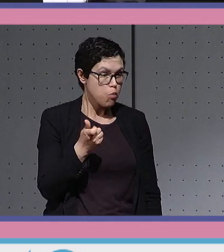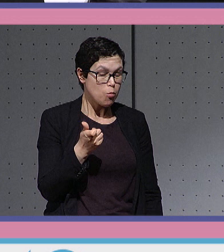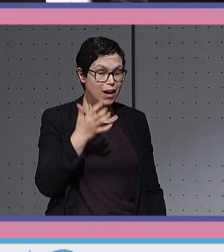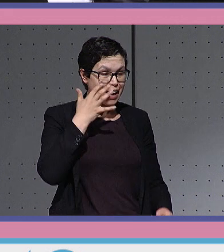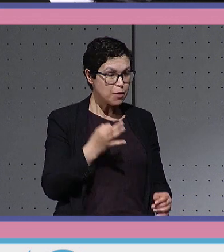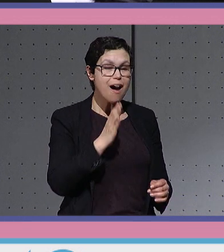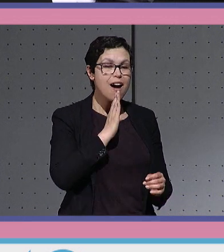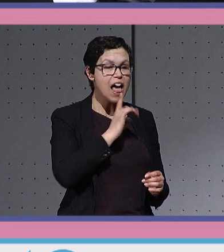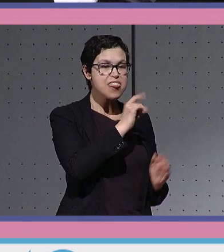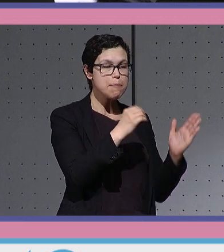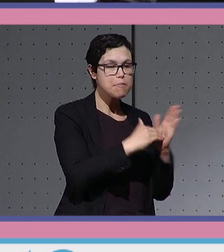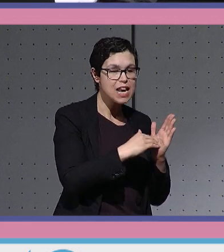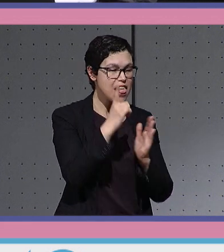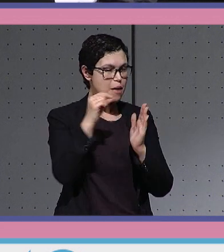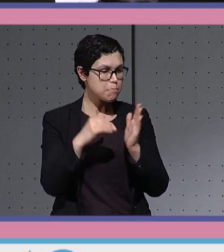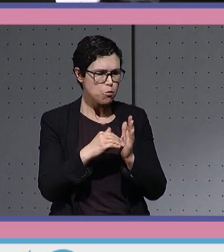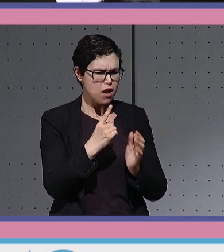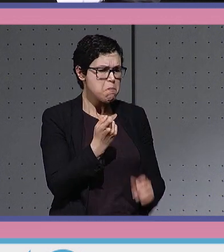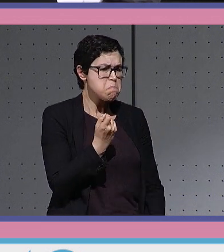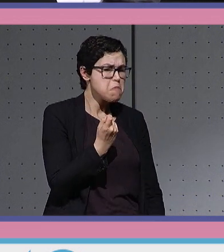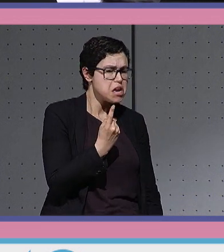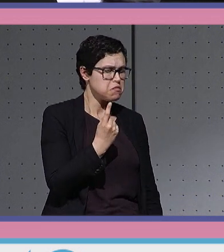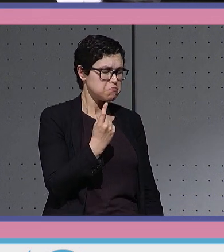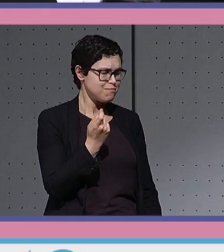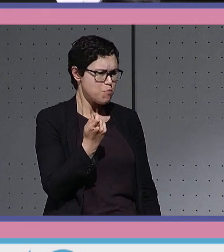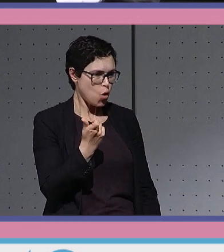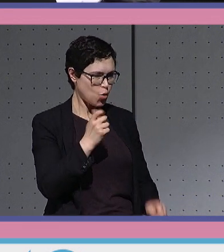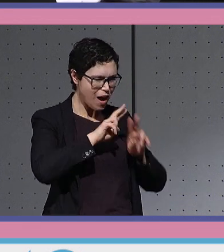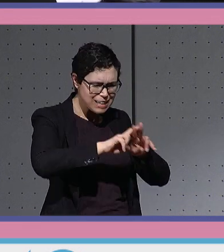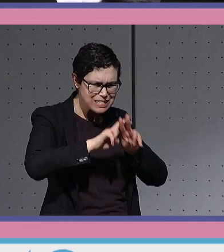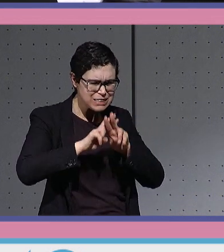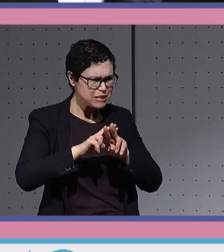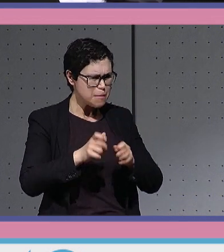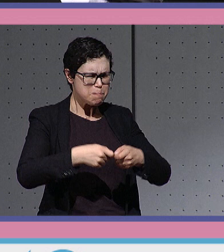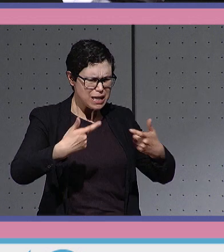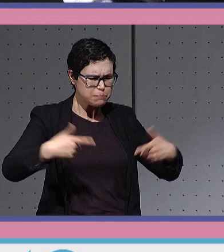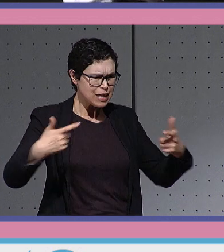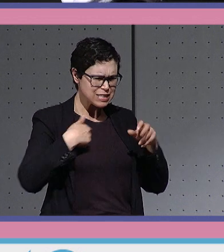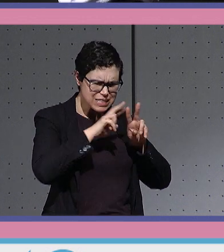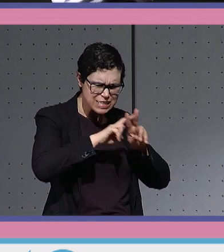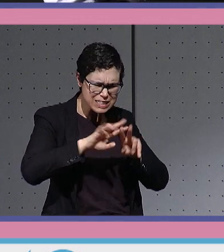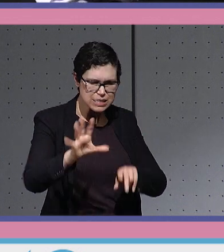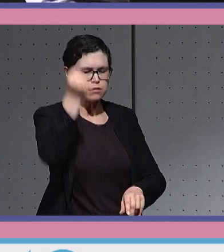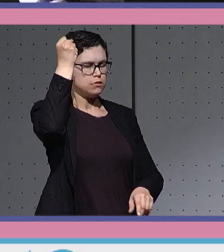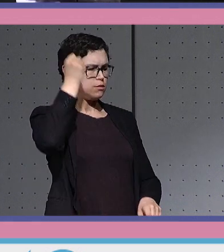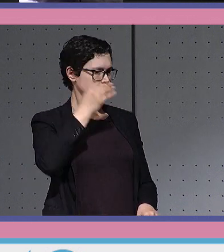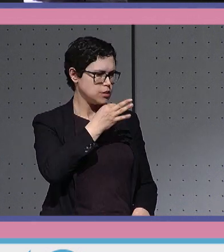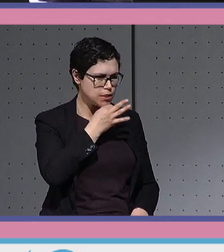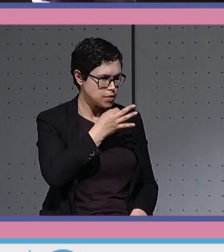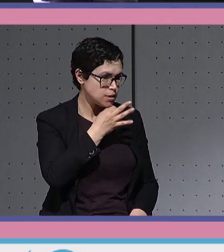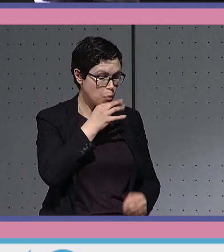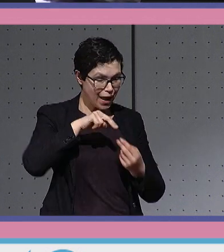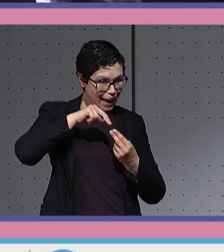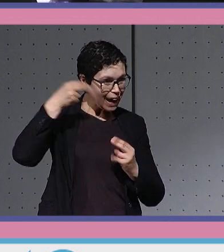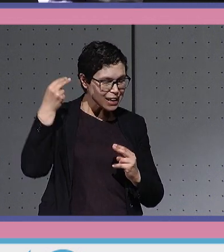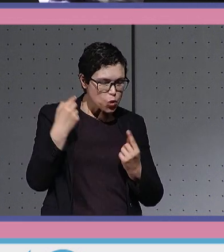miles. Y necesitamos muchísimos más para poder encontrarla. Como son genes que influyen muy poquito,